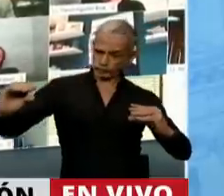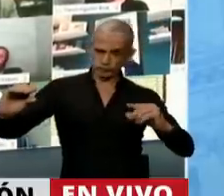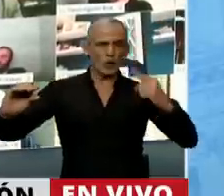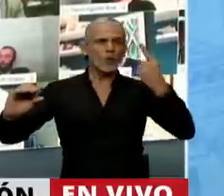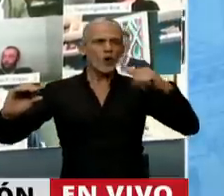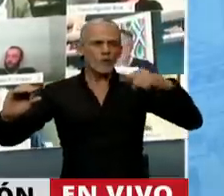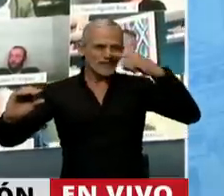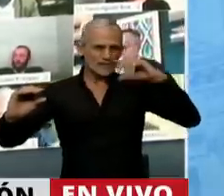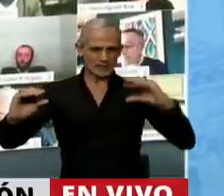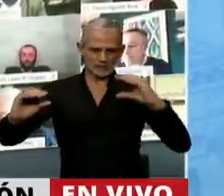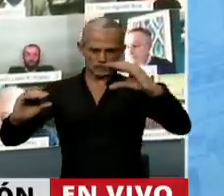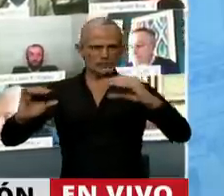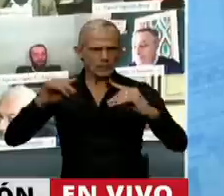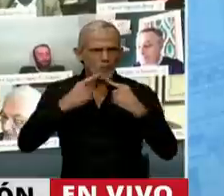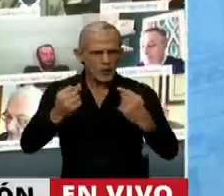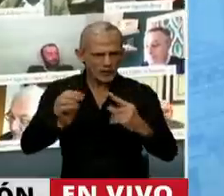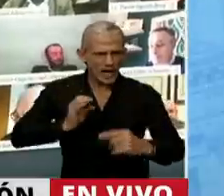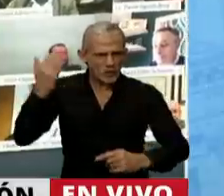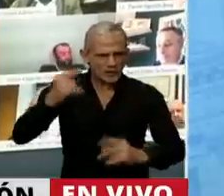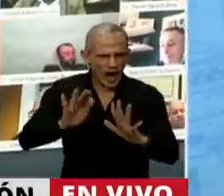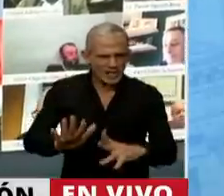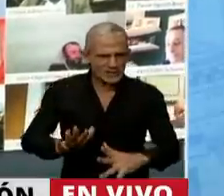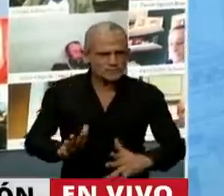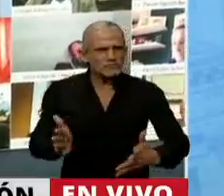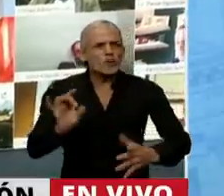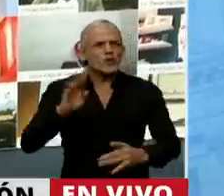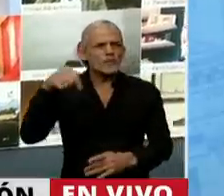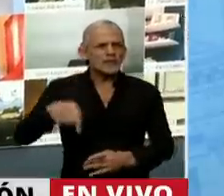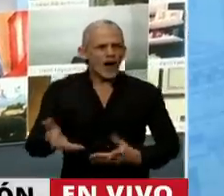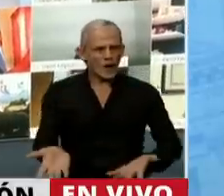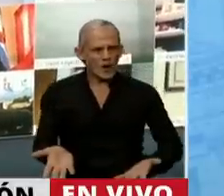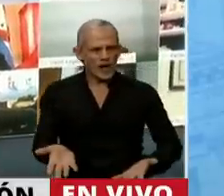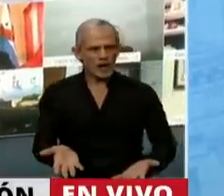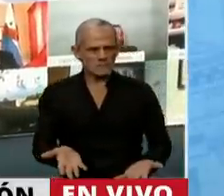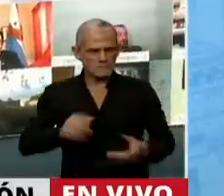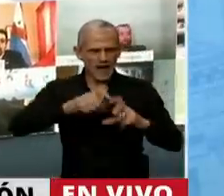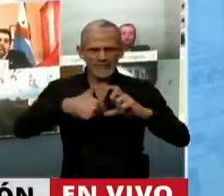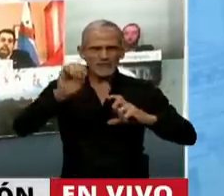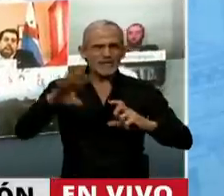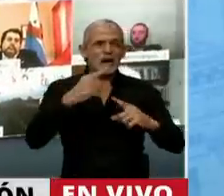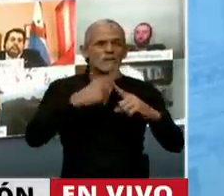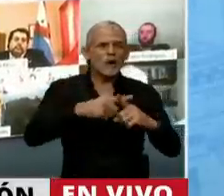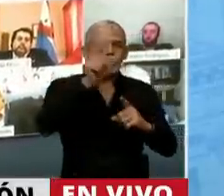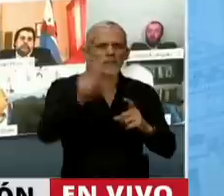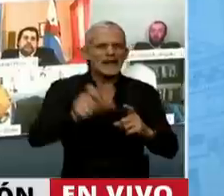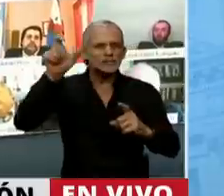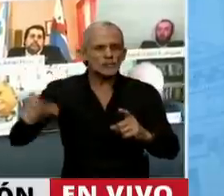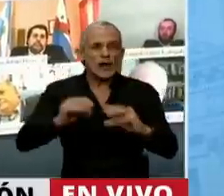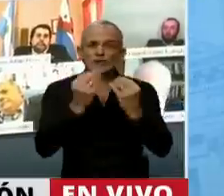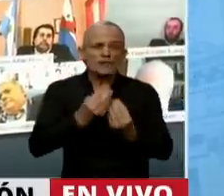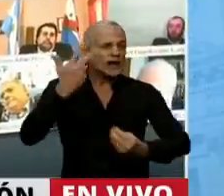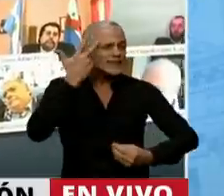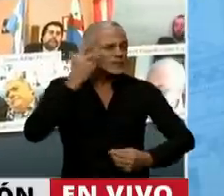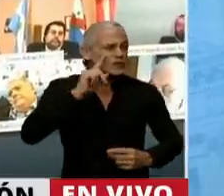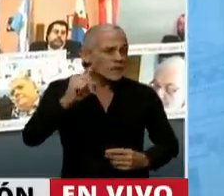¿Se presentaban estas quejas así antes o es solamente ahora? Las transferencias per cápita son de